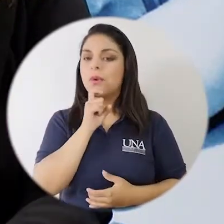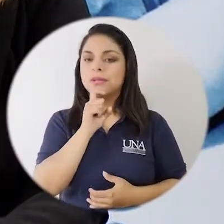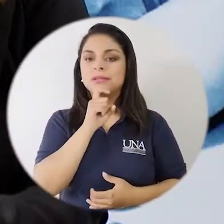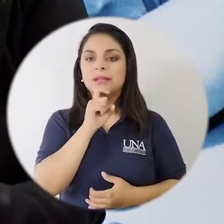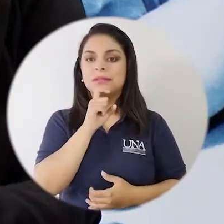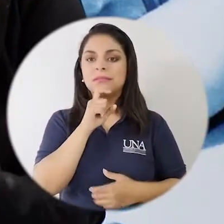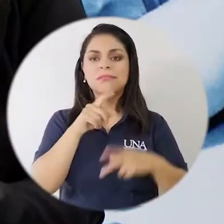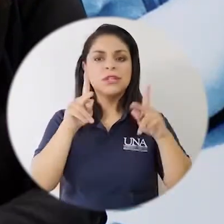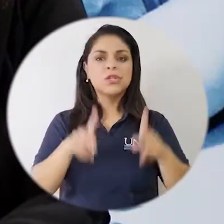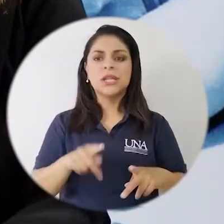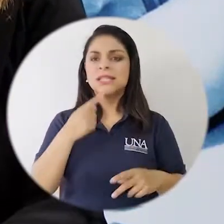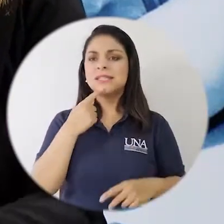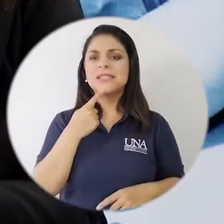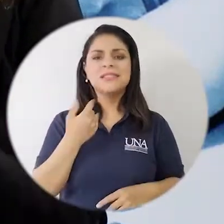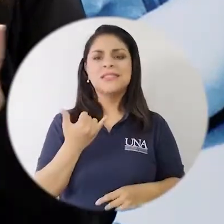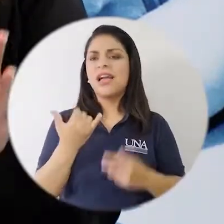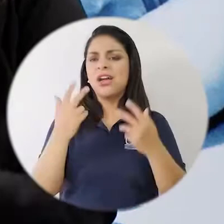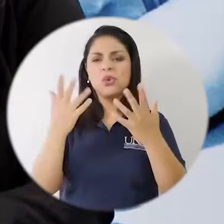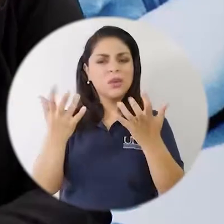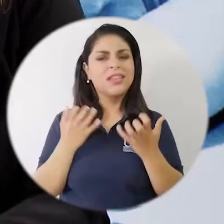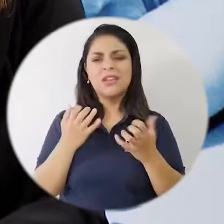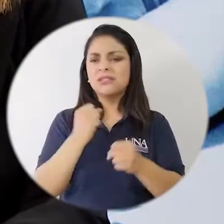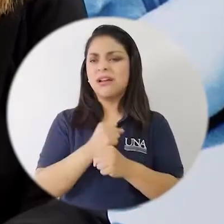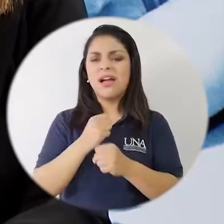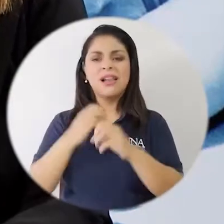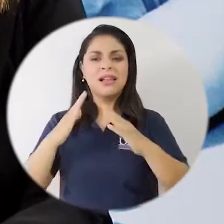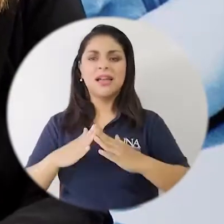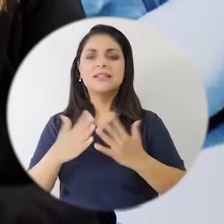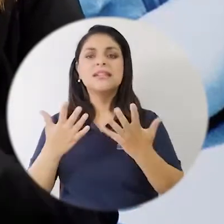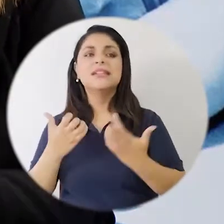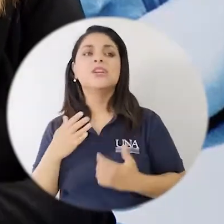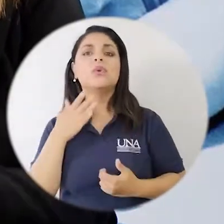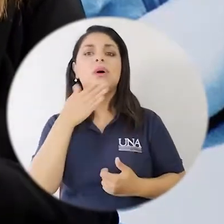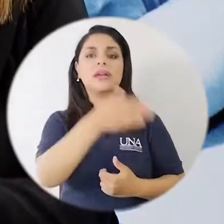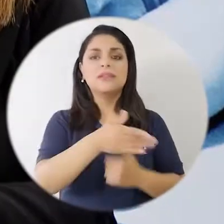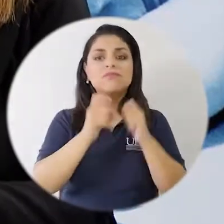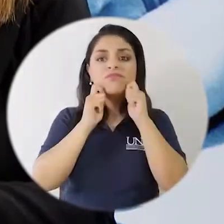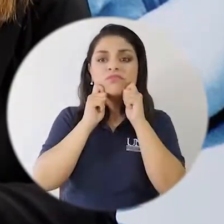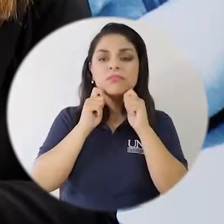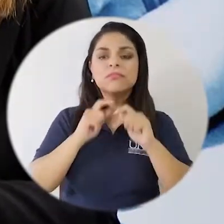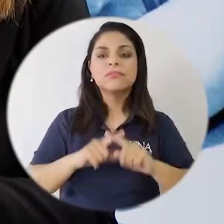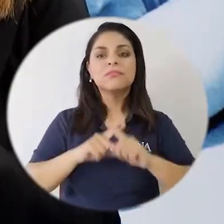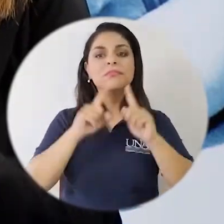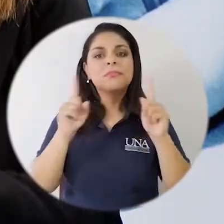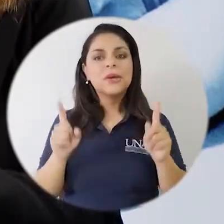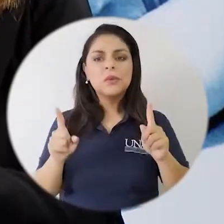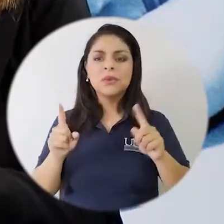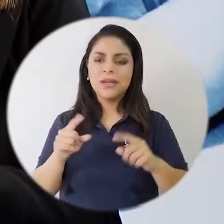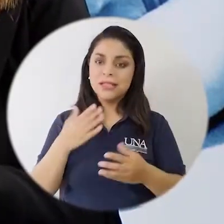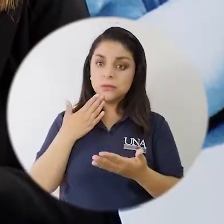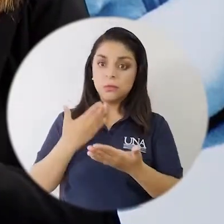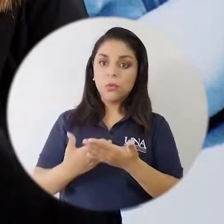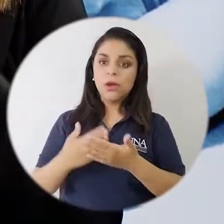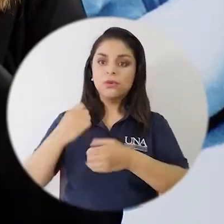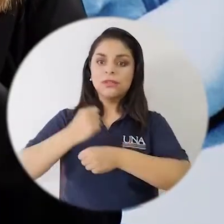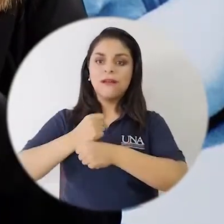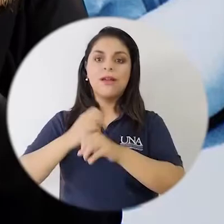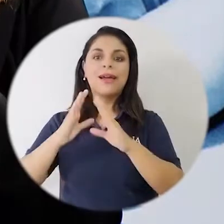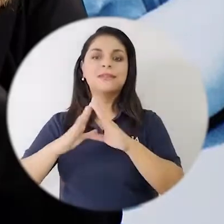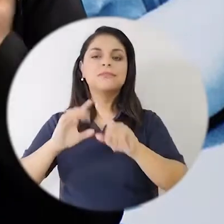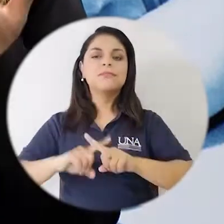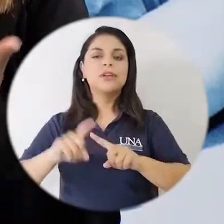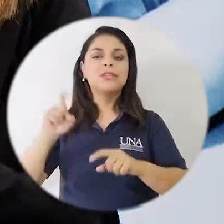dice, ya no quiero teletrabajo, quiero irme a la presencialidad, pero el teletrabajo en sí es una figura muy favorable, hay